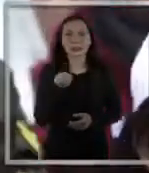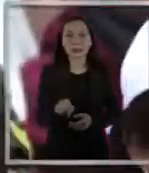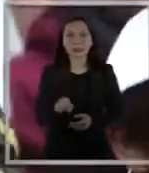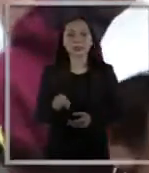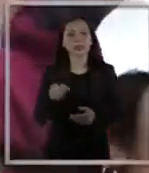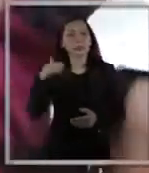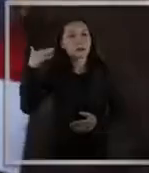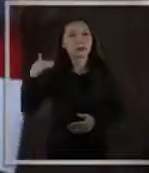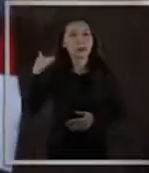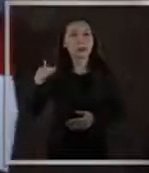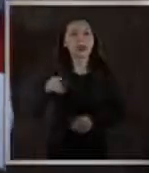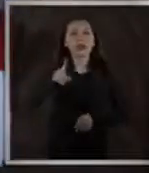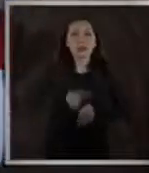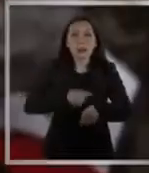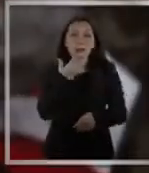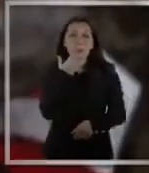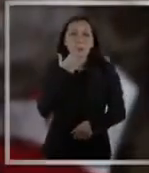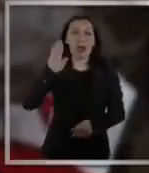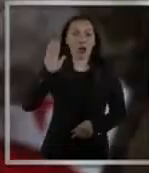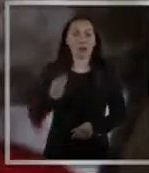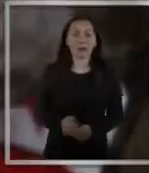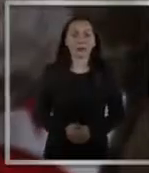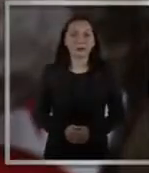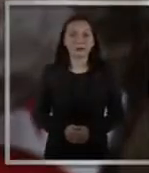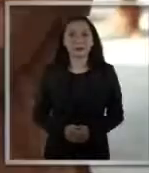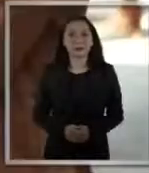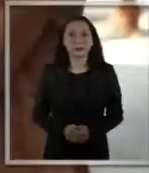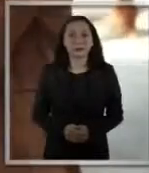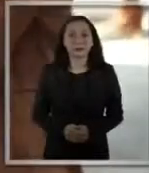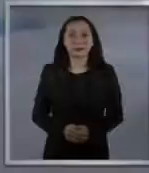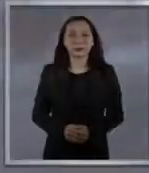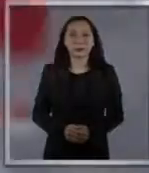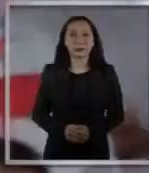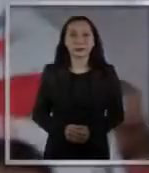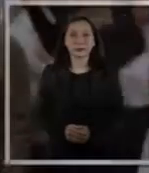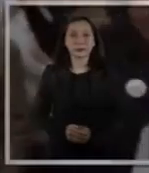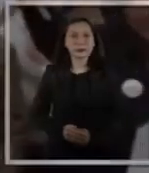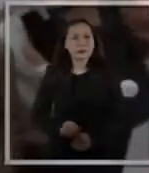que significa en el fondo tiempos mejores.